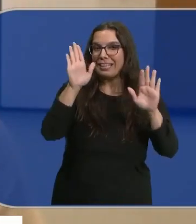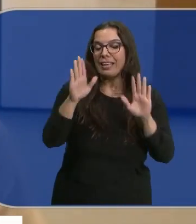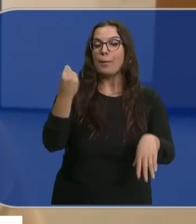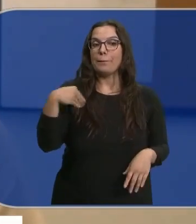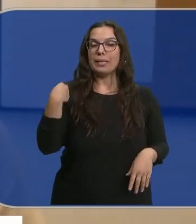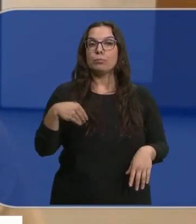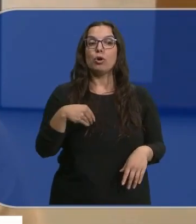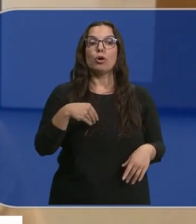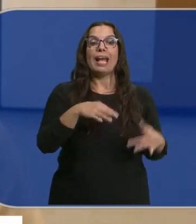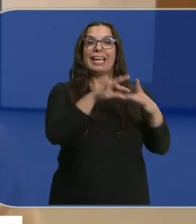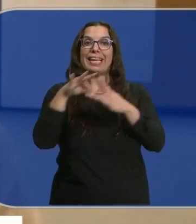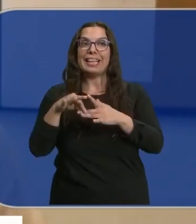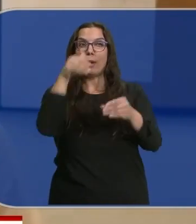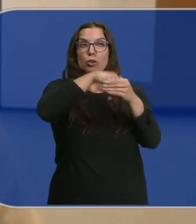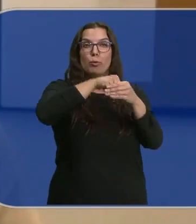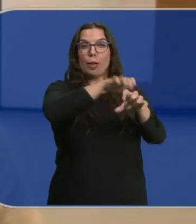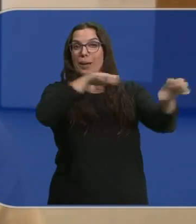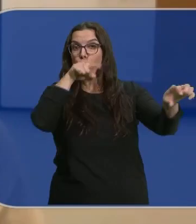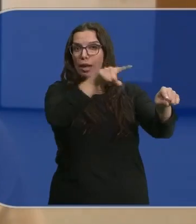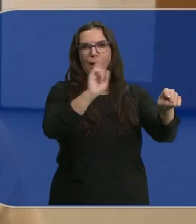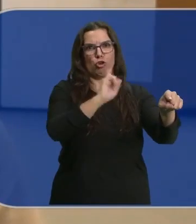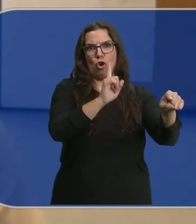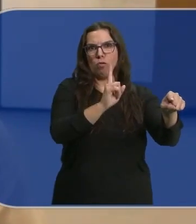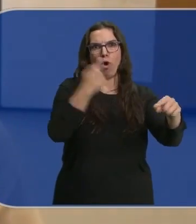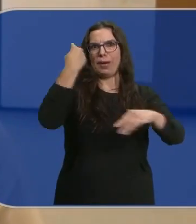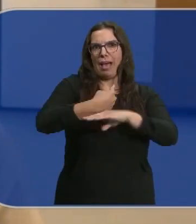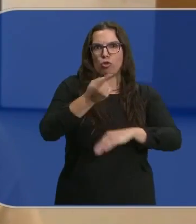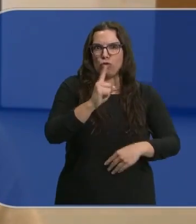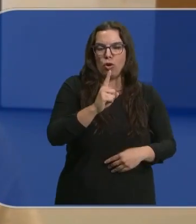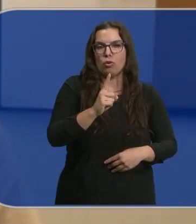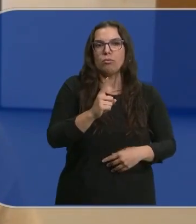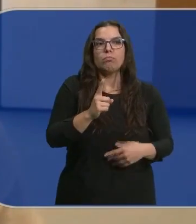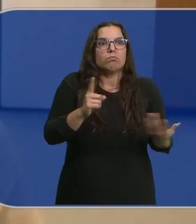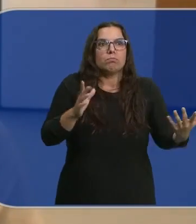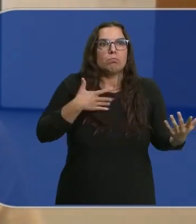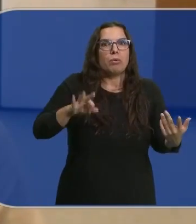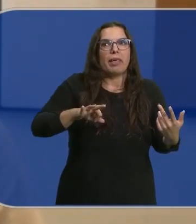candidato tenga que ser el líder de la formación más votada, ni siquiera tiene por qué ser